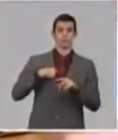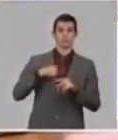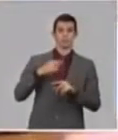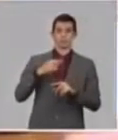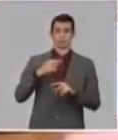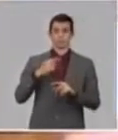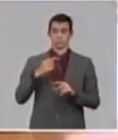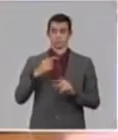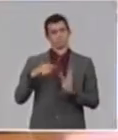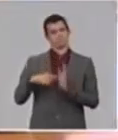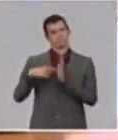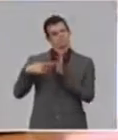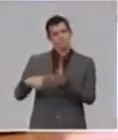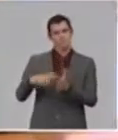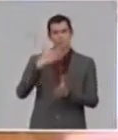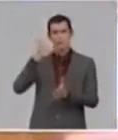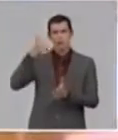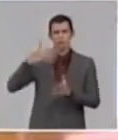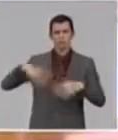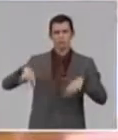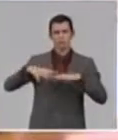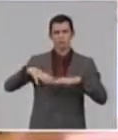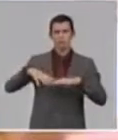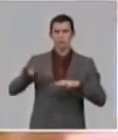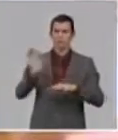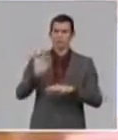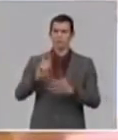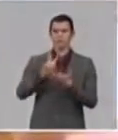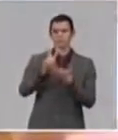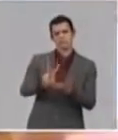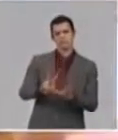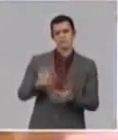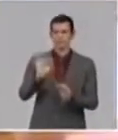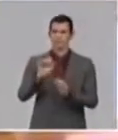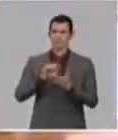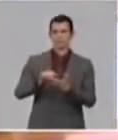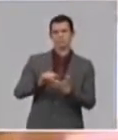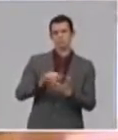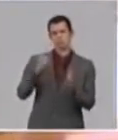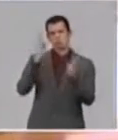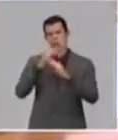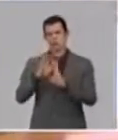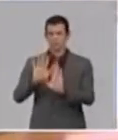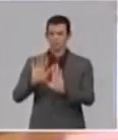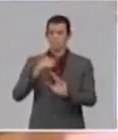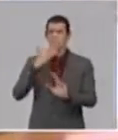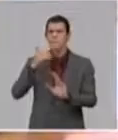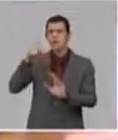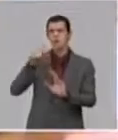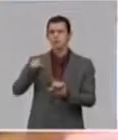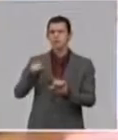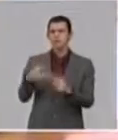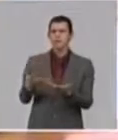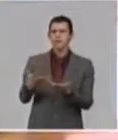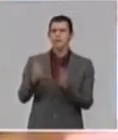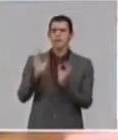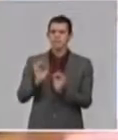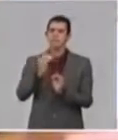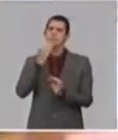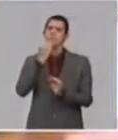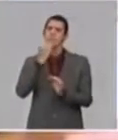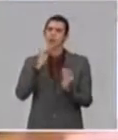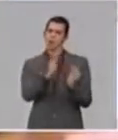que tienen esa situación, que todavía no la han visitado, que todavía no le ha llegado el servicio, que se acerquen a los factores que tienen ahí